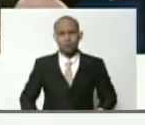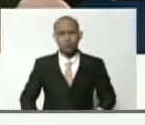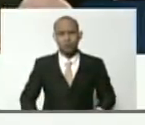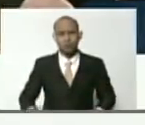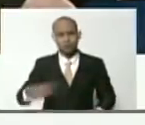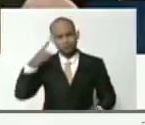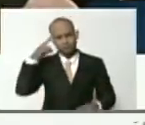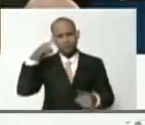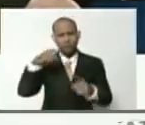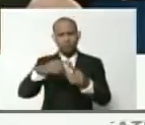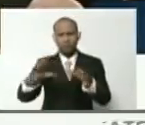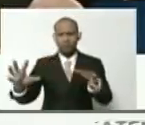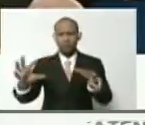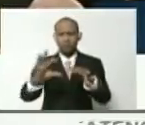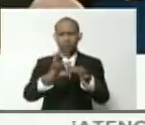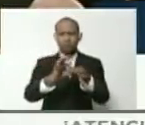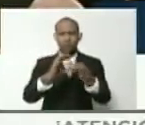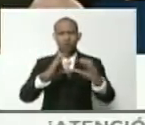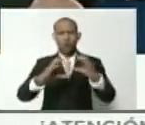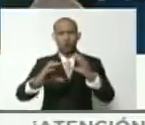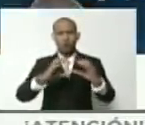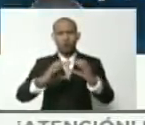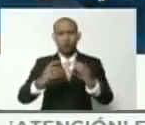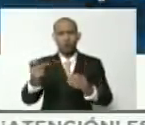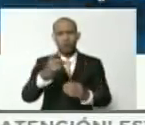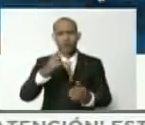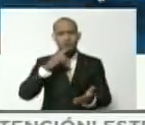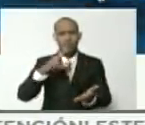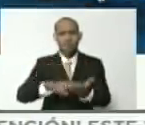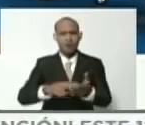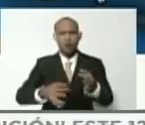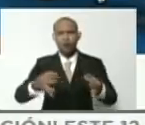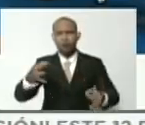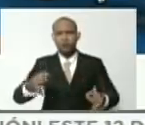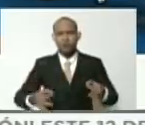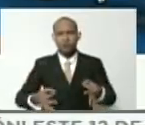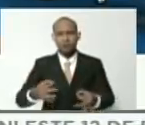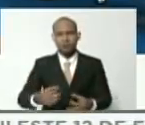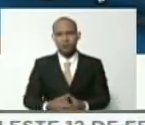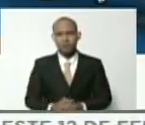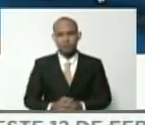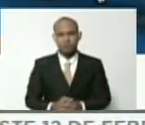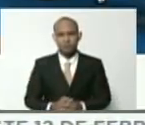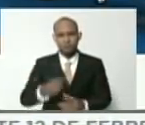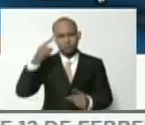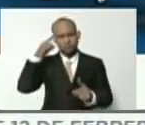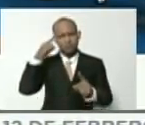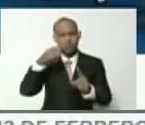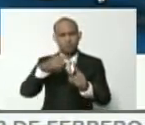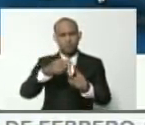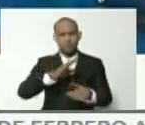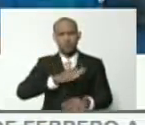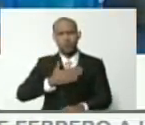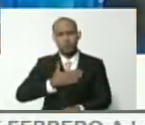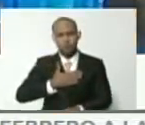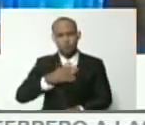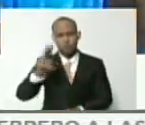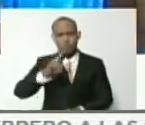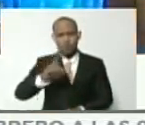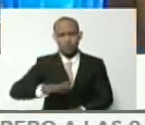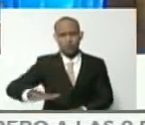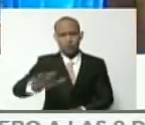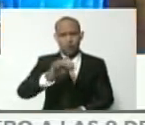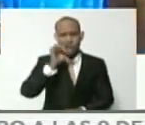estrechar la comunicación y buscar la verdad y la justicia para los venezolanos y las venezolanas en el